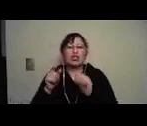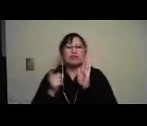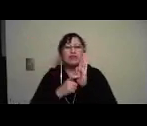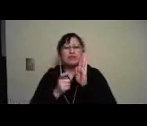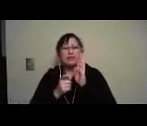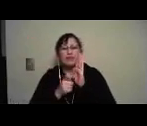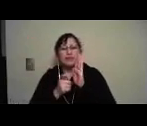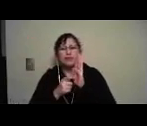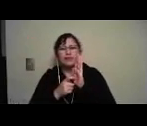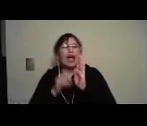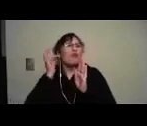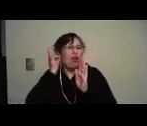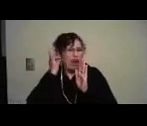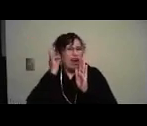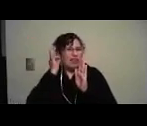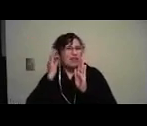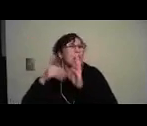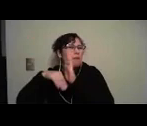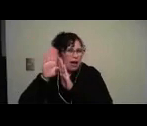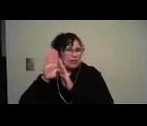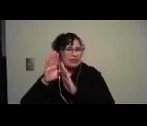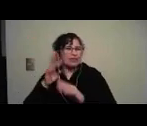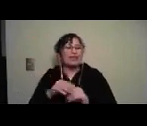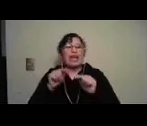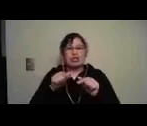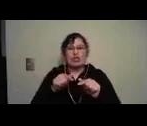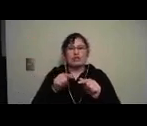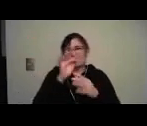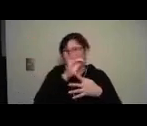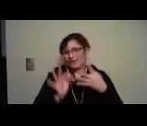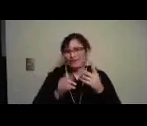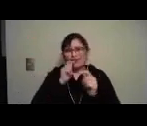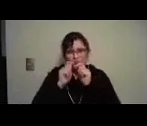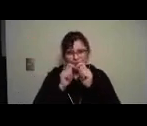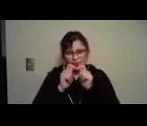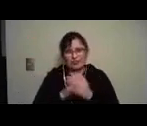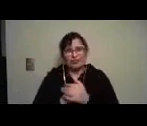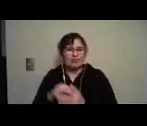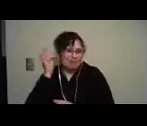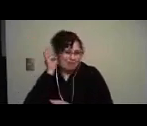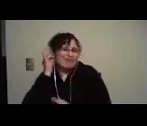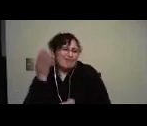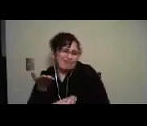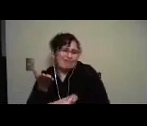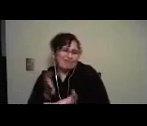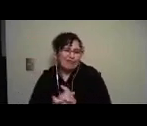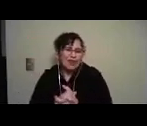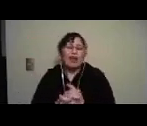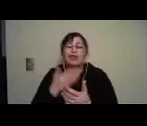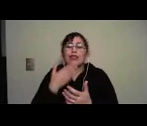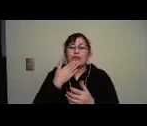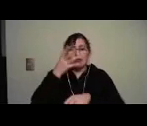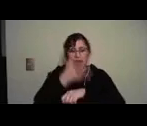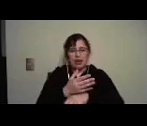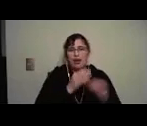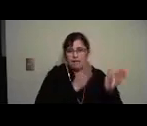por el género femenino, por lo cual además es un factor de riesgo también el género femenino. Se reconocen 3 fases de la